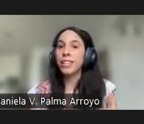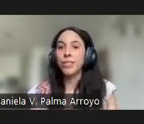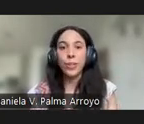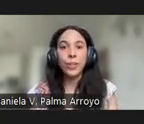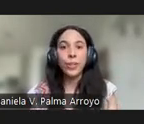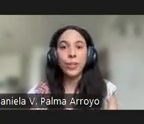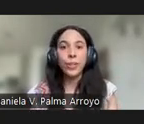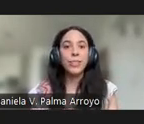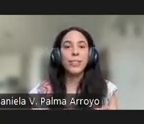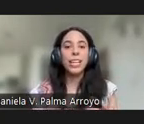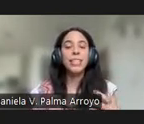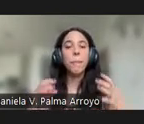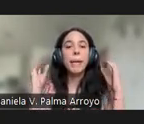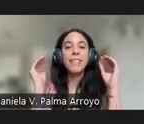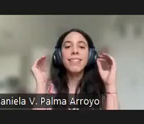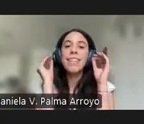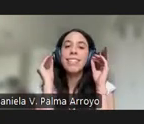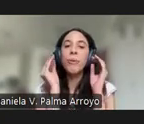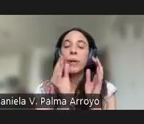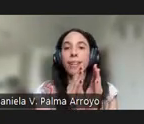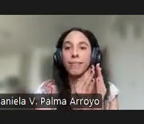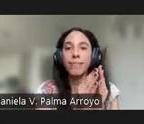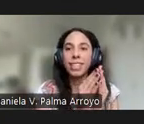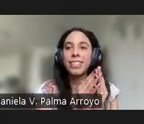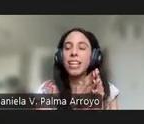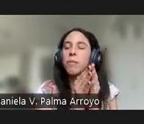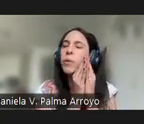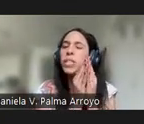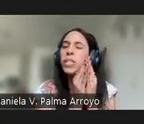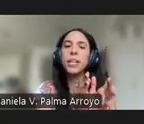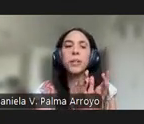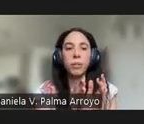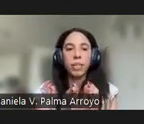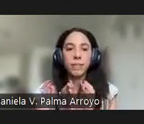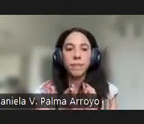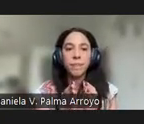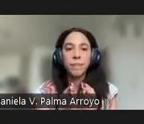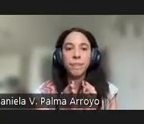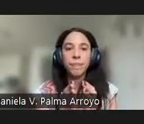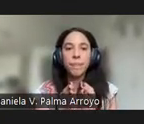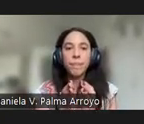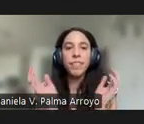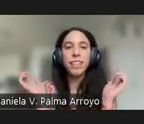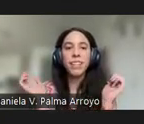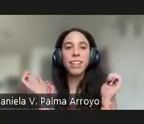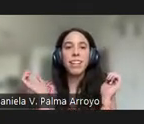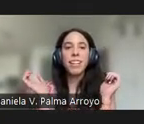detona conexión. Entonces, piensan en ese lugar que está muy lleno de goce.